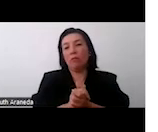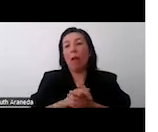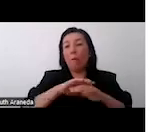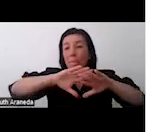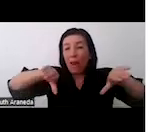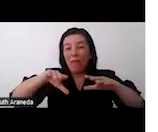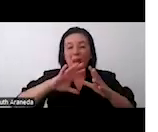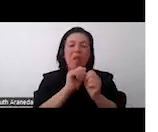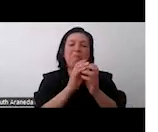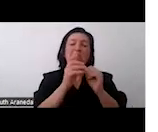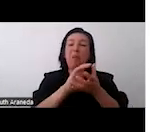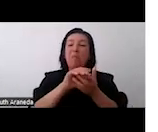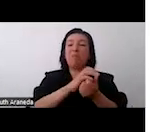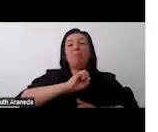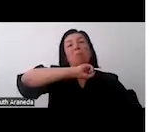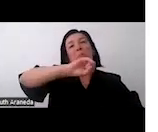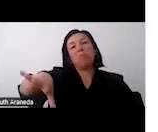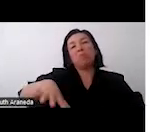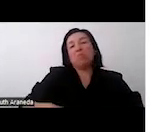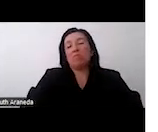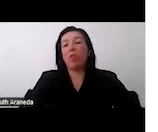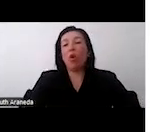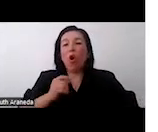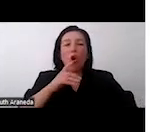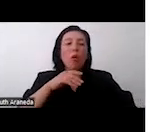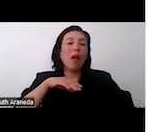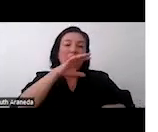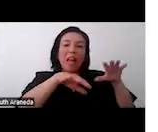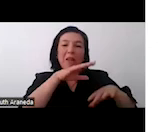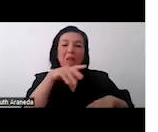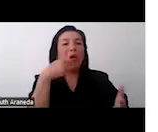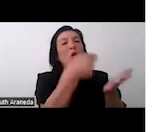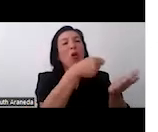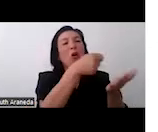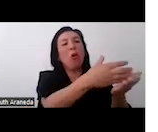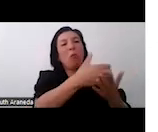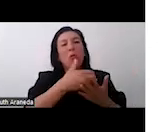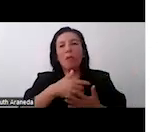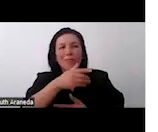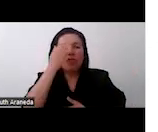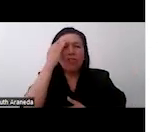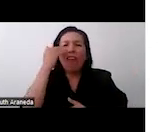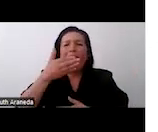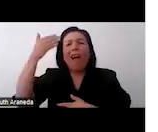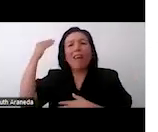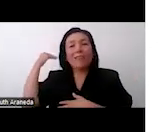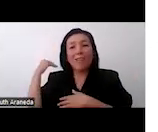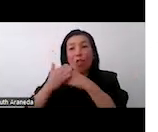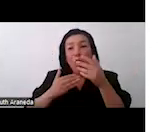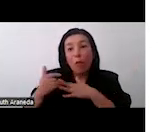playa, o comprar un animalito como mascota sin saber de dónde fue sacado, ¿ya?